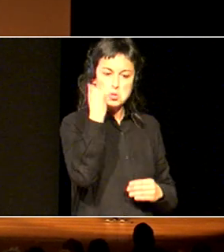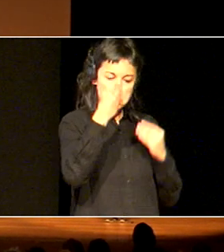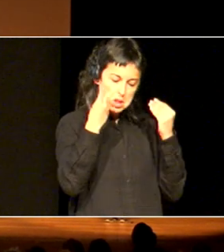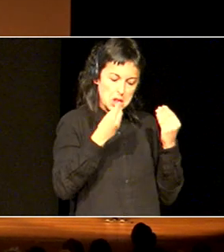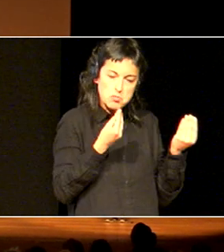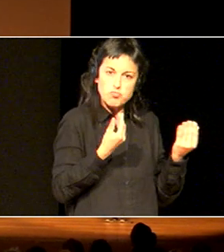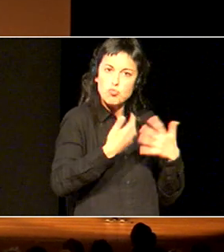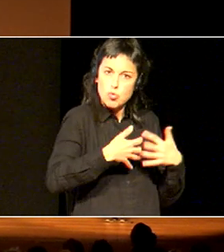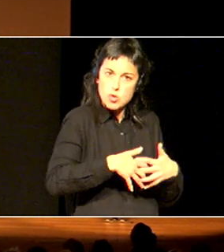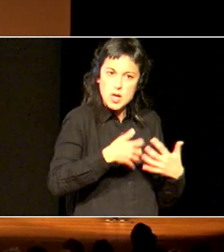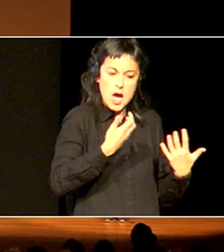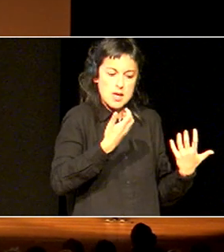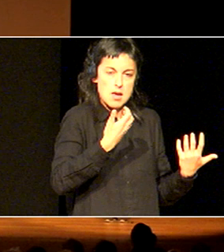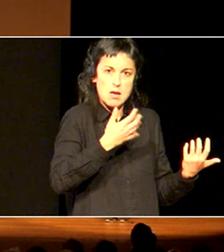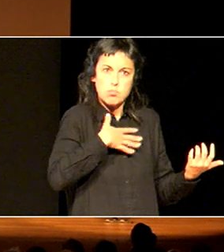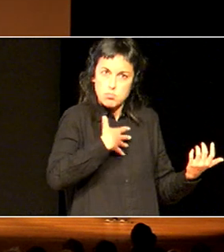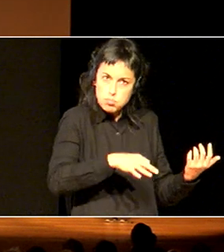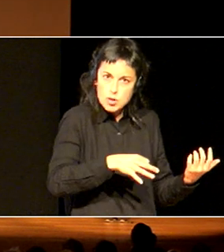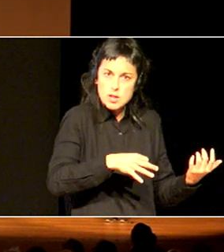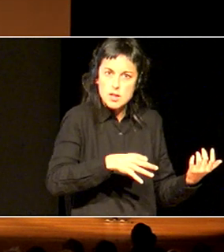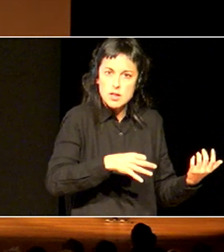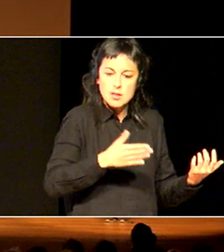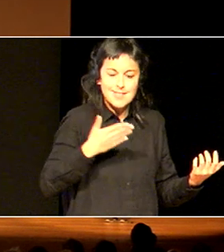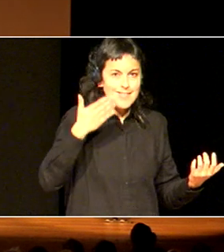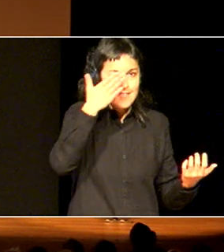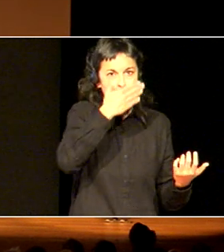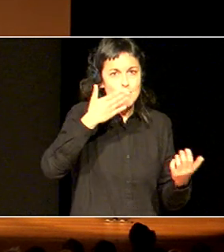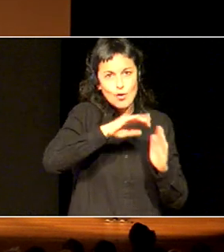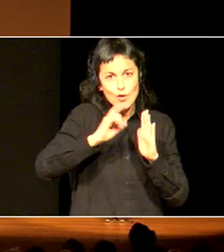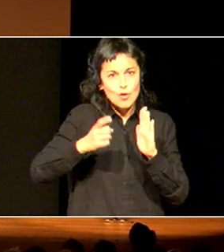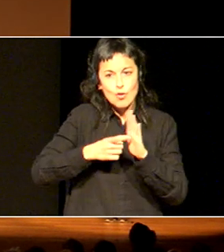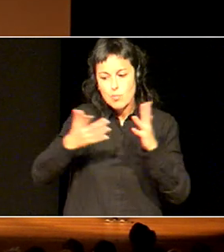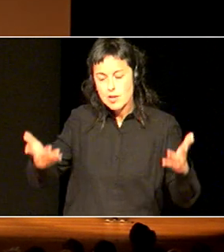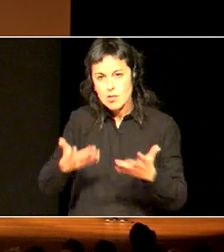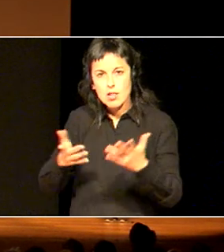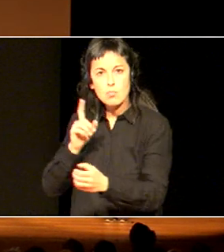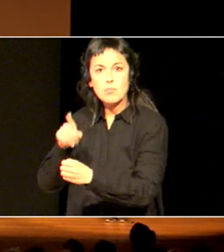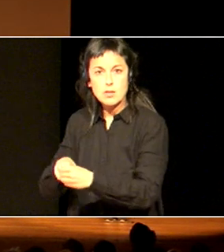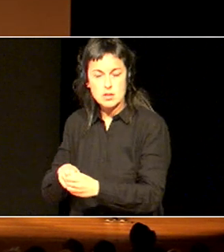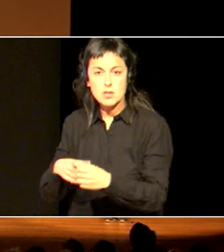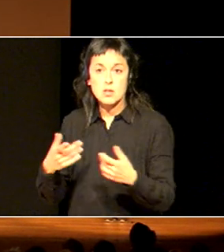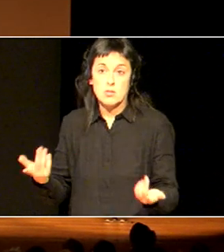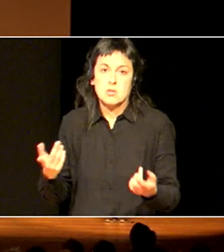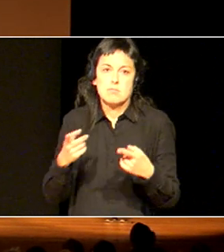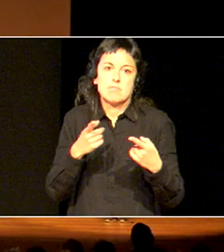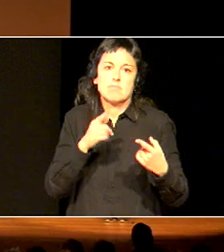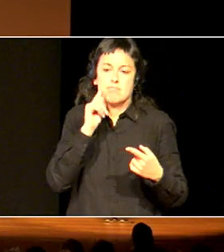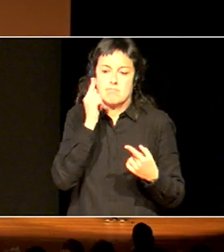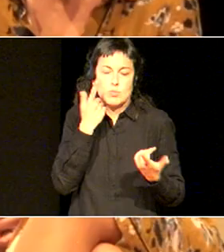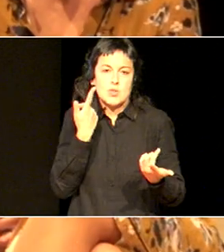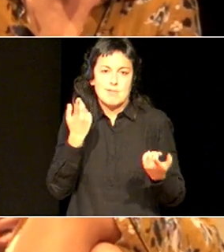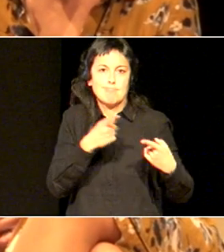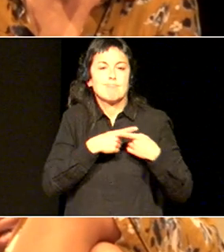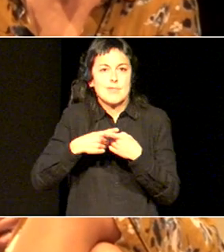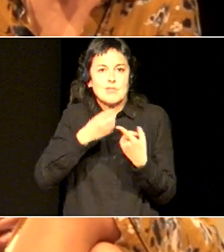uste dut ikastetxe guztiaren ematen du aurrera, eta koordinazioa ikusten dugu, ba, benetan behar zena